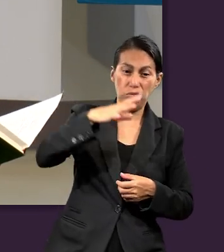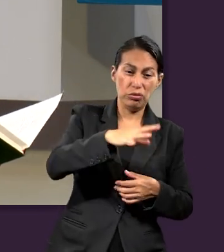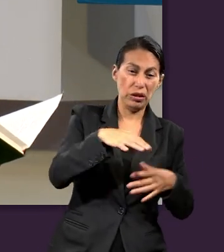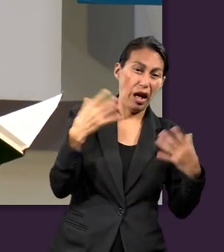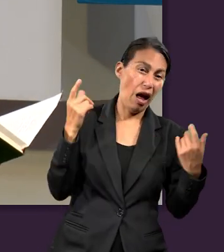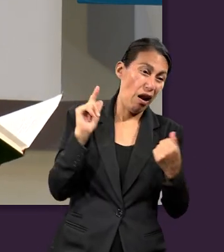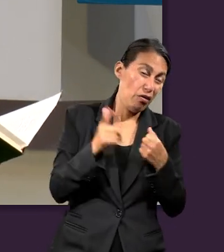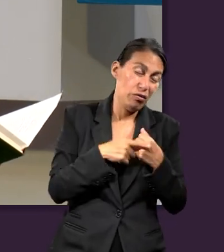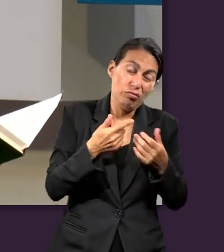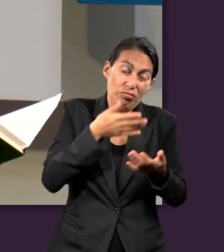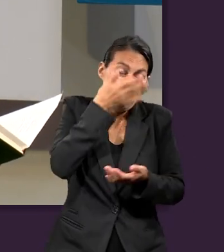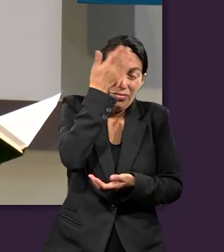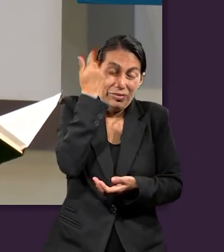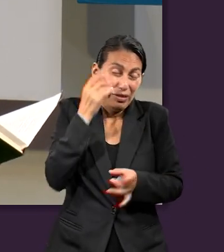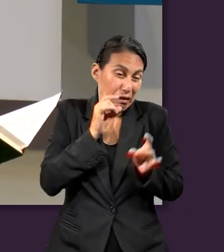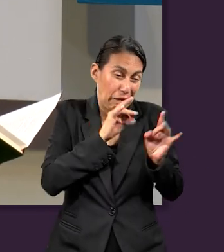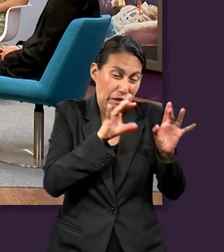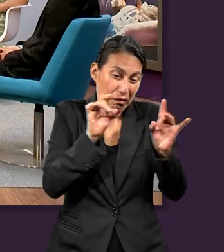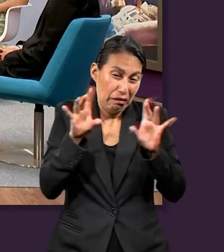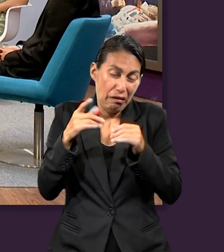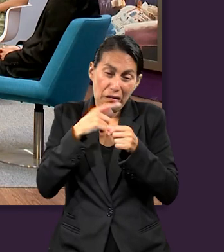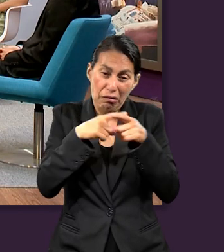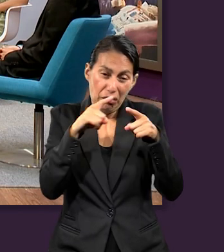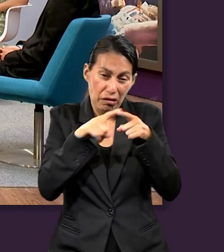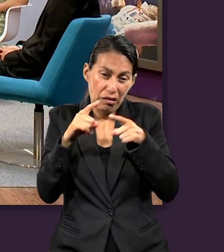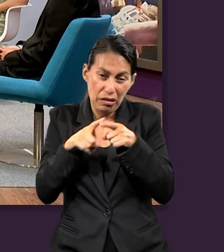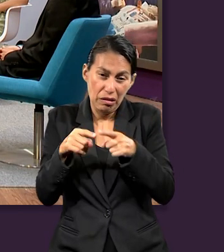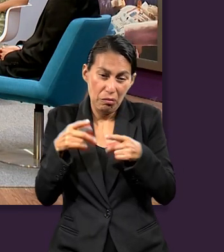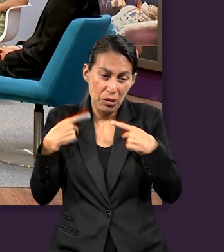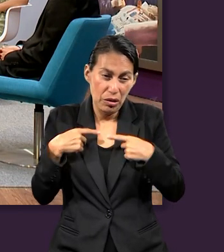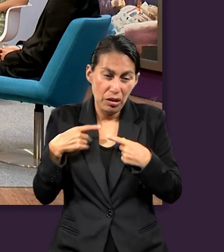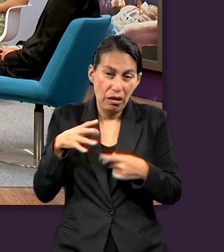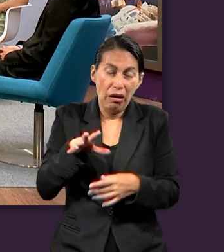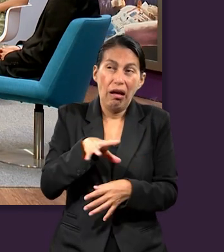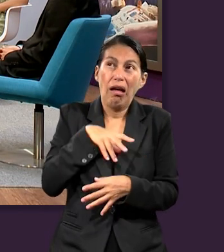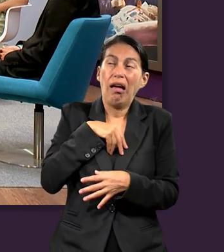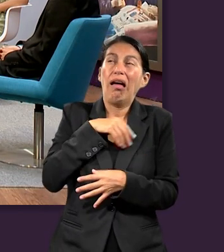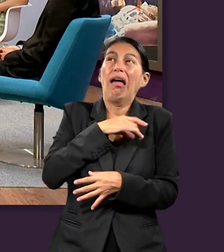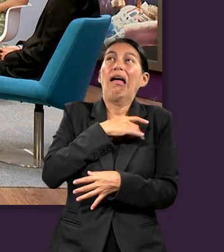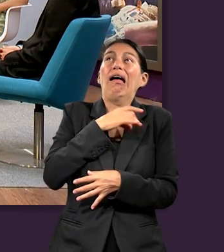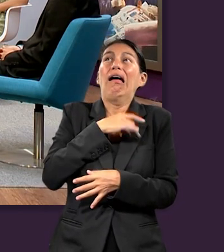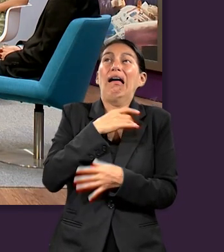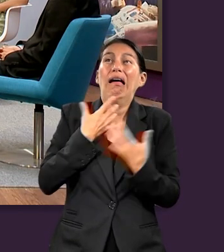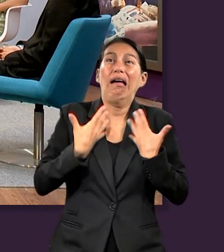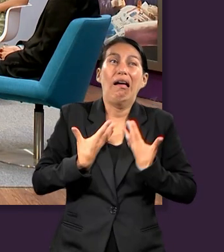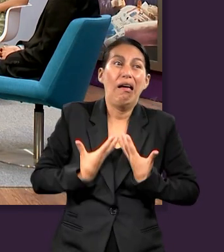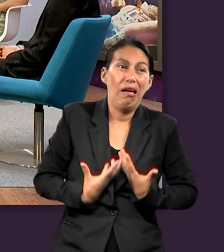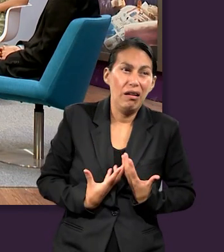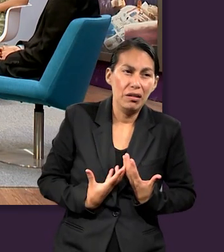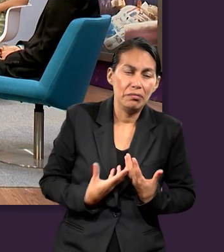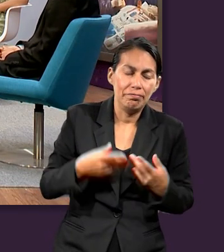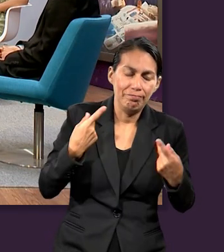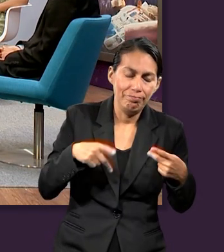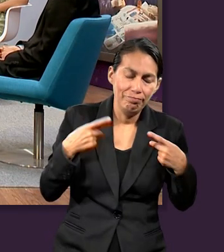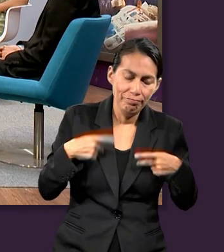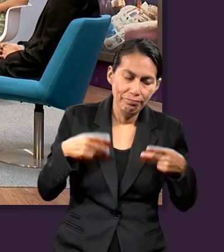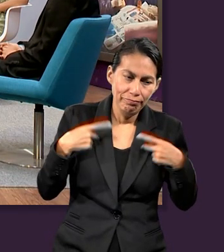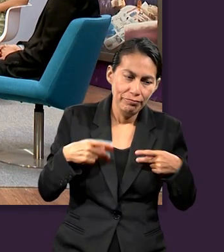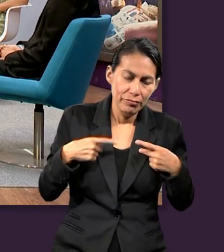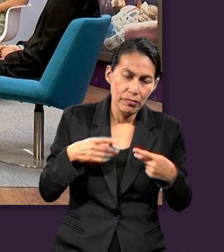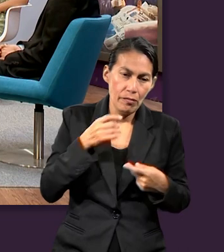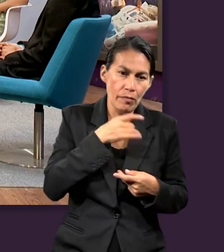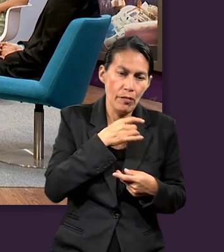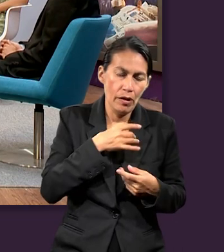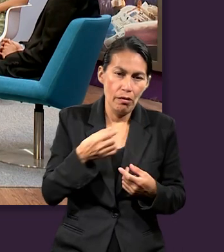o sea pueden ser factores que generen un miedo colectivo y sabemos que cuando la gente es víctima del miedo